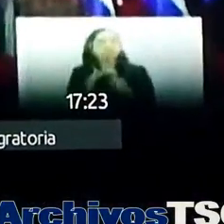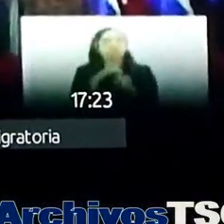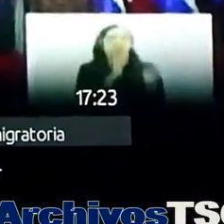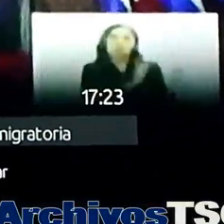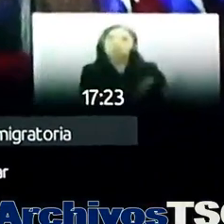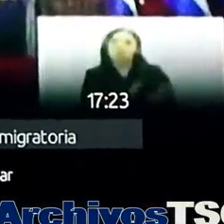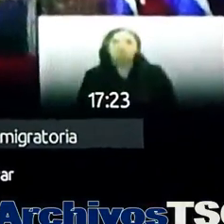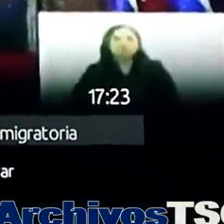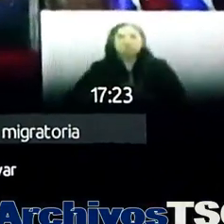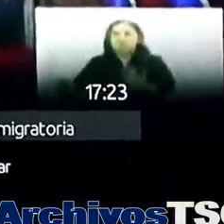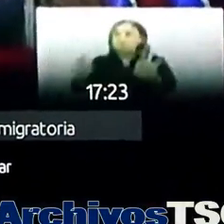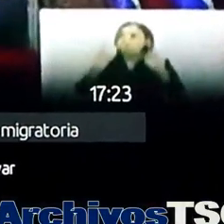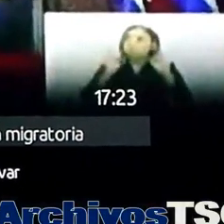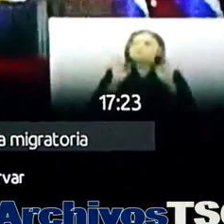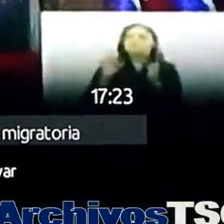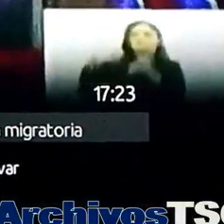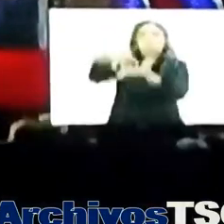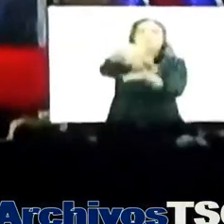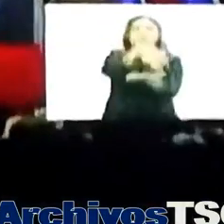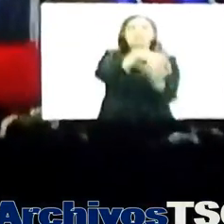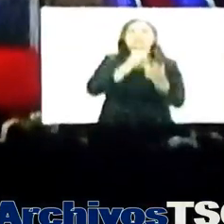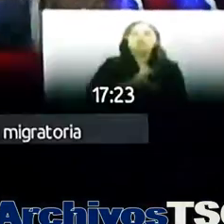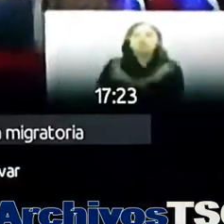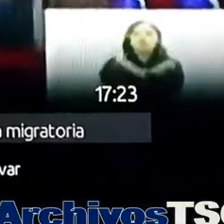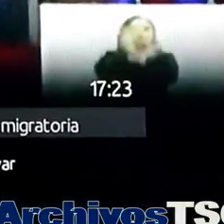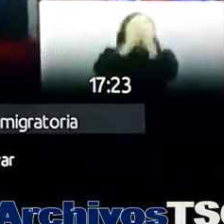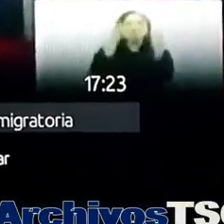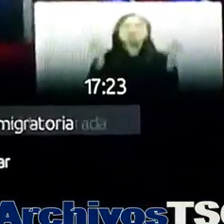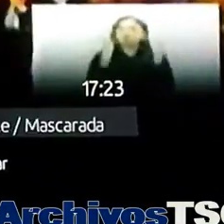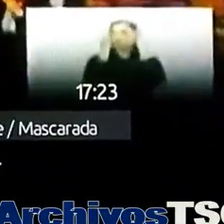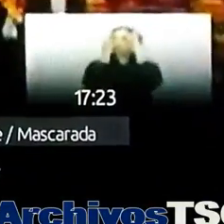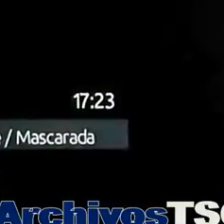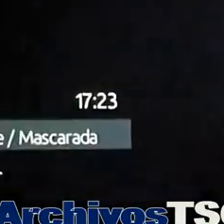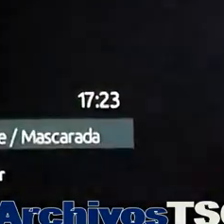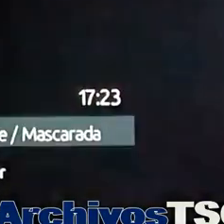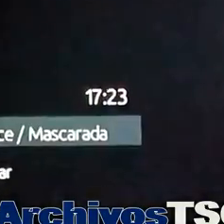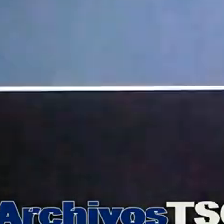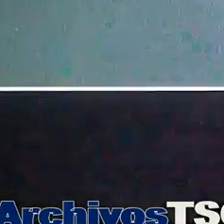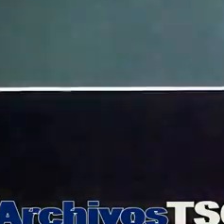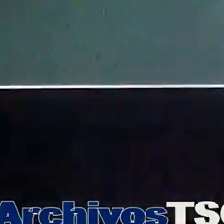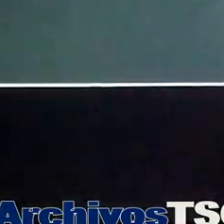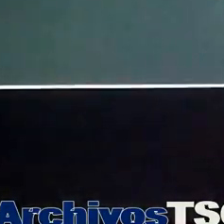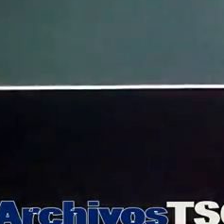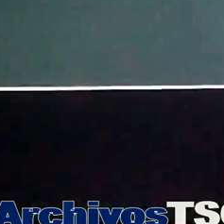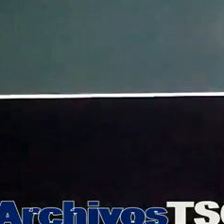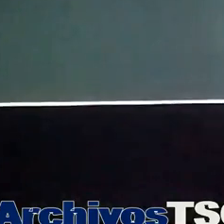La ciudadanía votó en paz y sin dificultad.